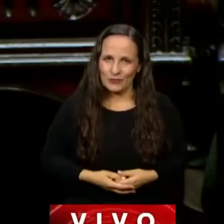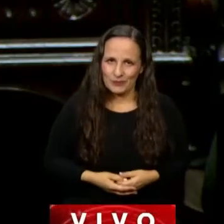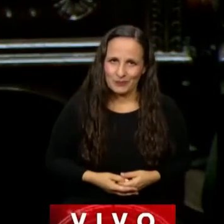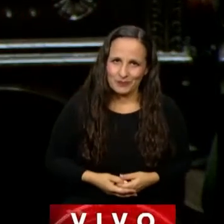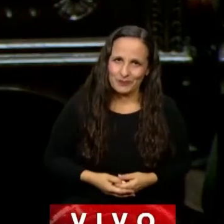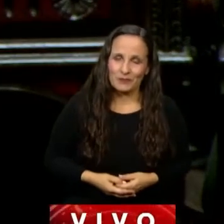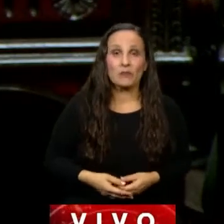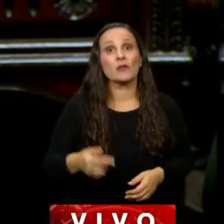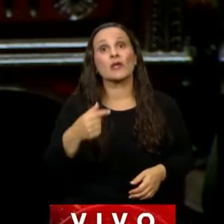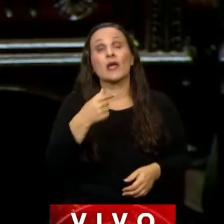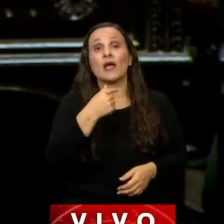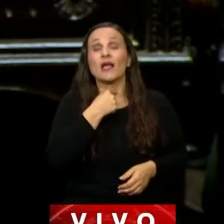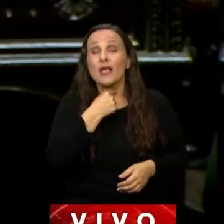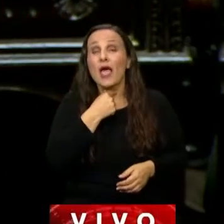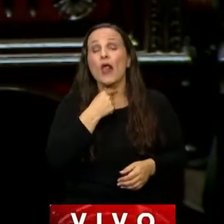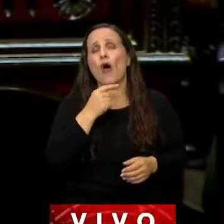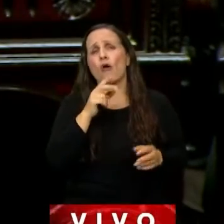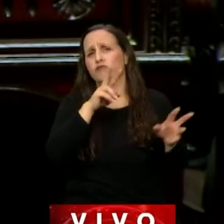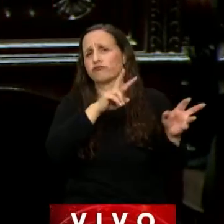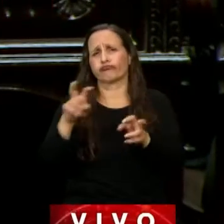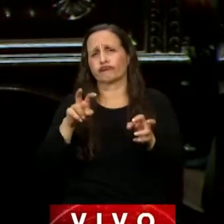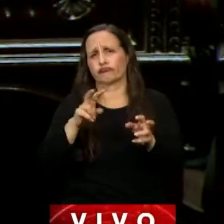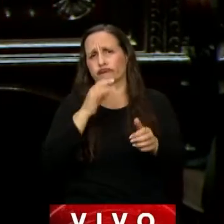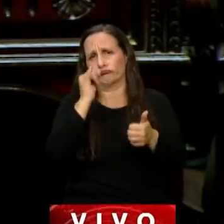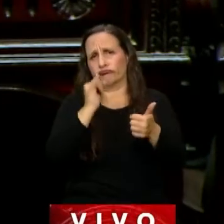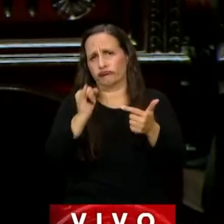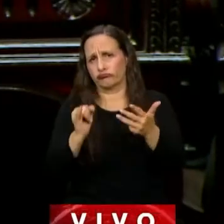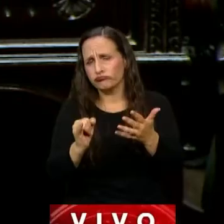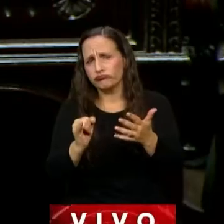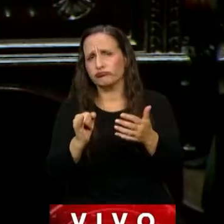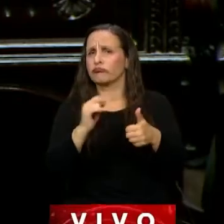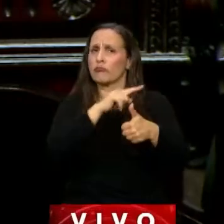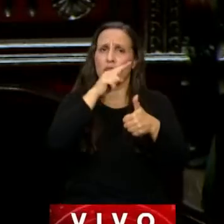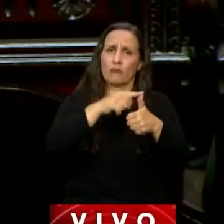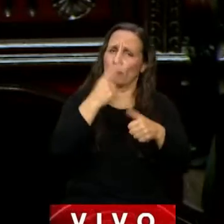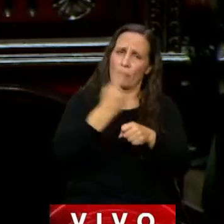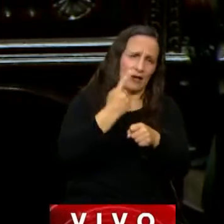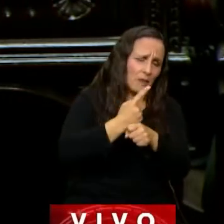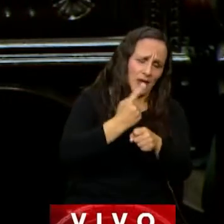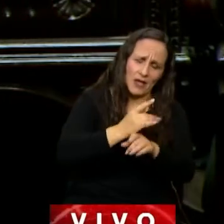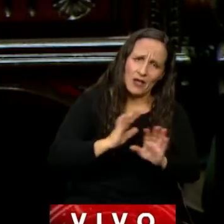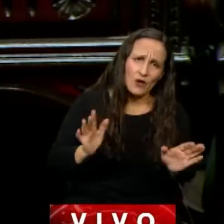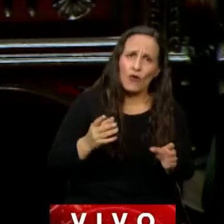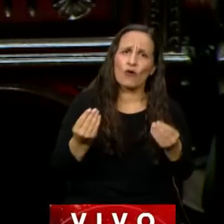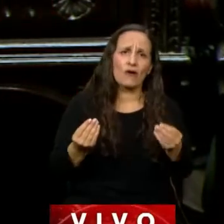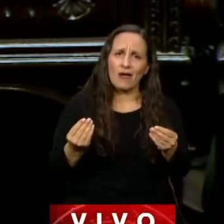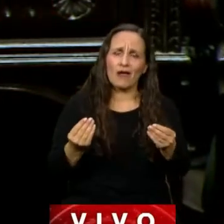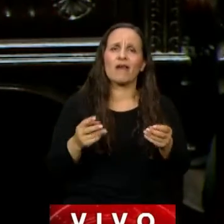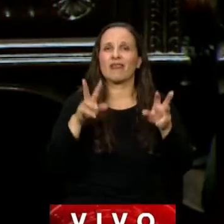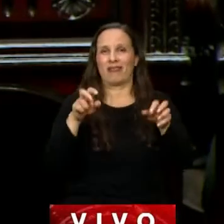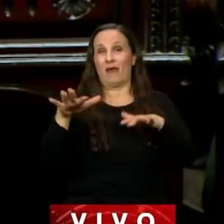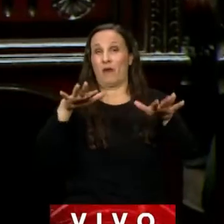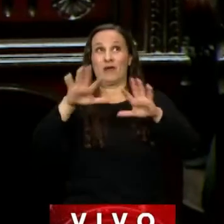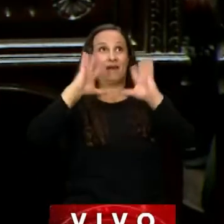Quiero desarrollar una serie de cuestiones. La primera es esta que tiene que ver con el